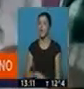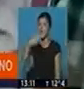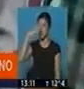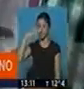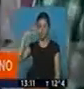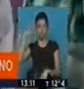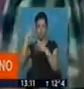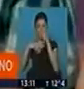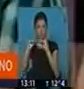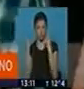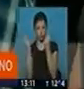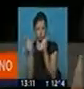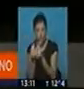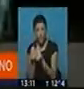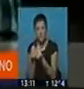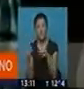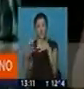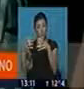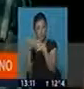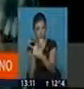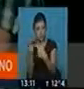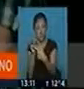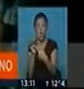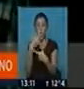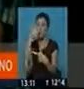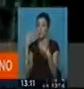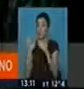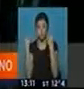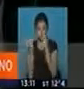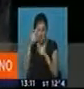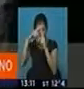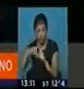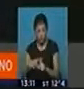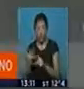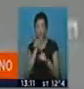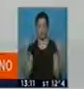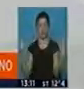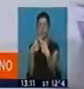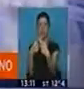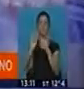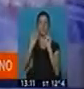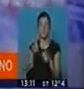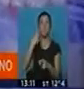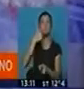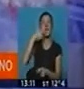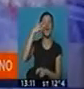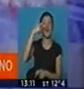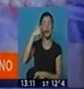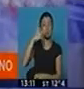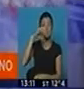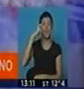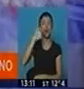los principales dirigentes de la coalición cruzaron acusaciones que llegaron incluso al Partido Socialista Obrero Español, que